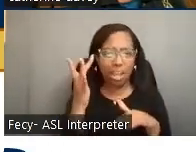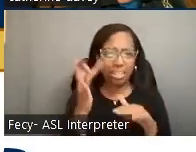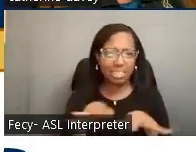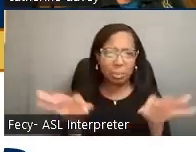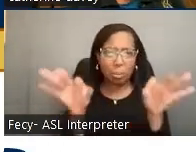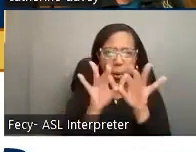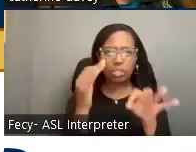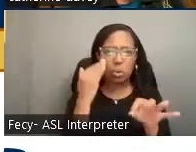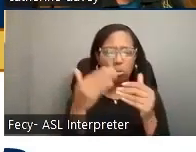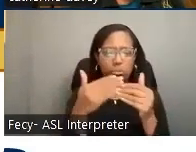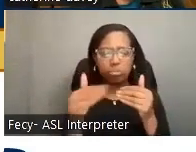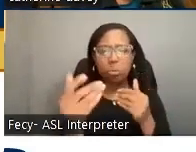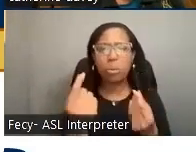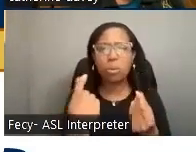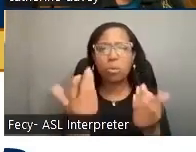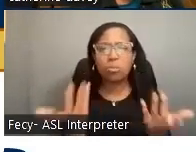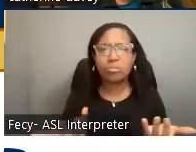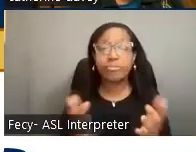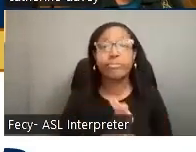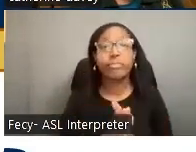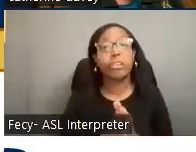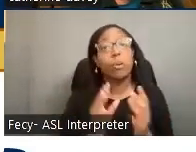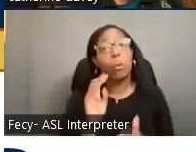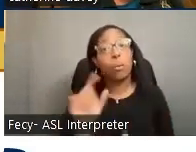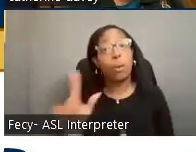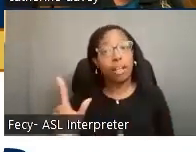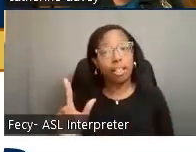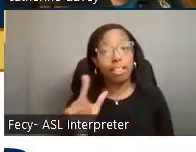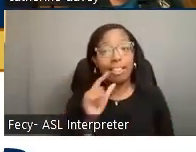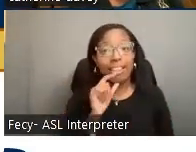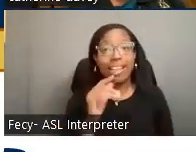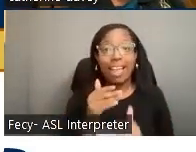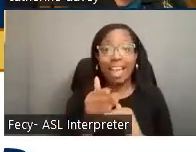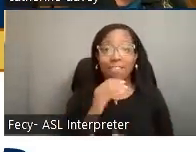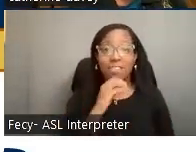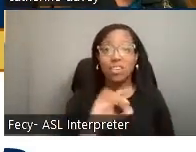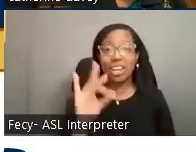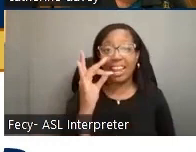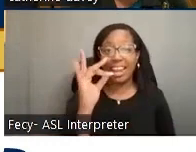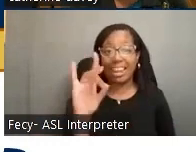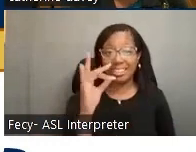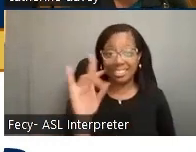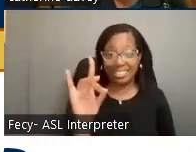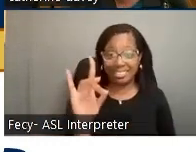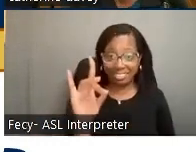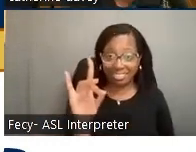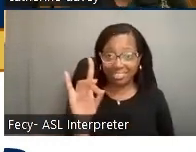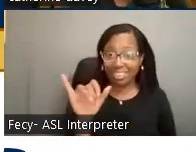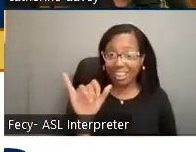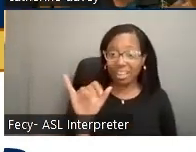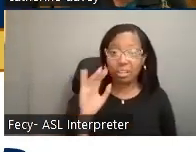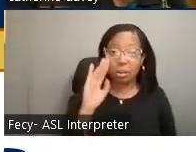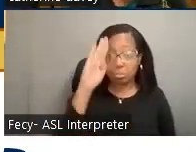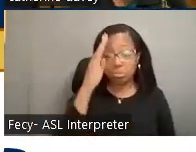hay que hacer algo? Bueno, hasta el punto de que uno tiene 18 años, cada persona se presume incapacitada.